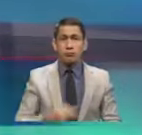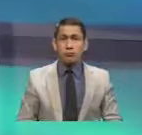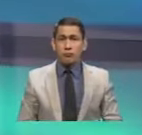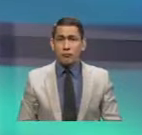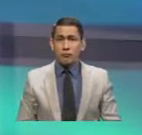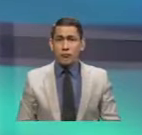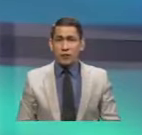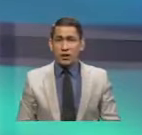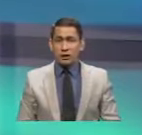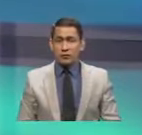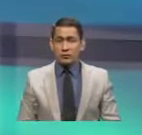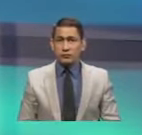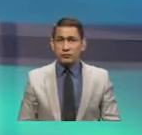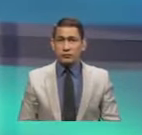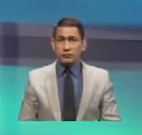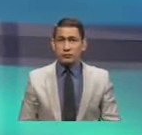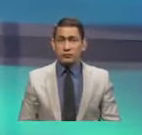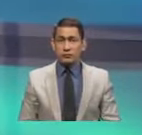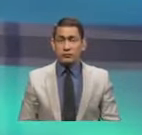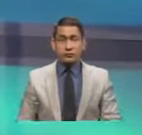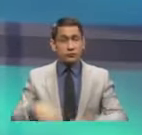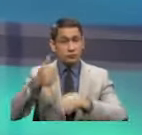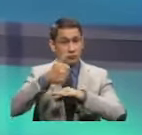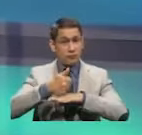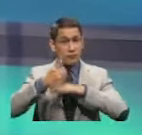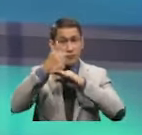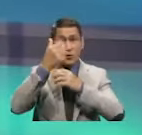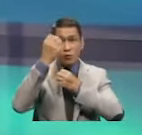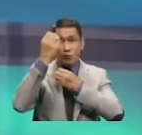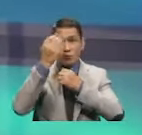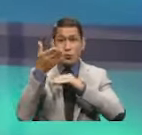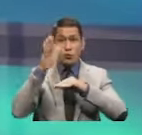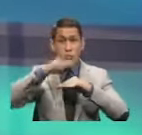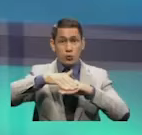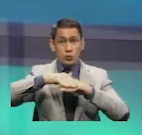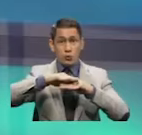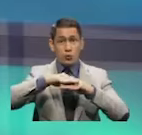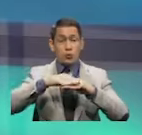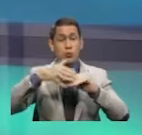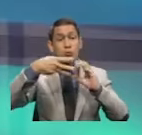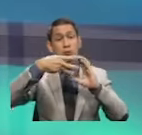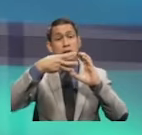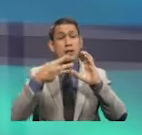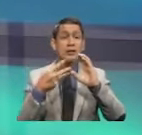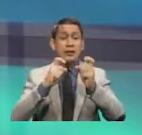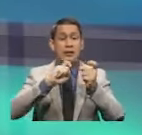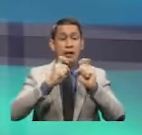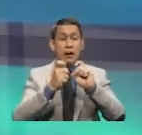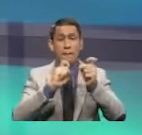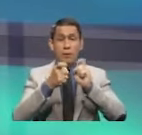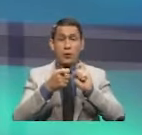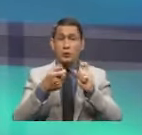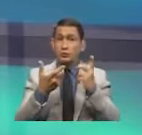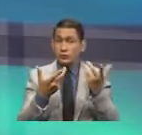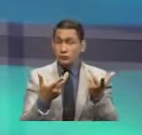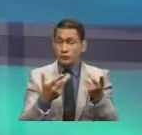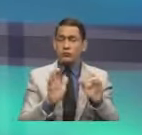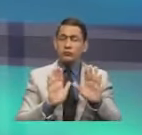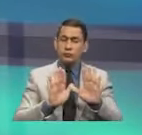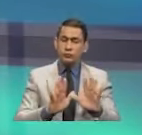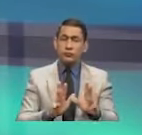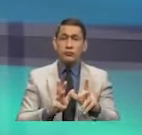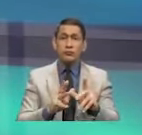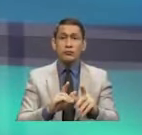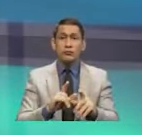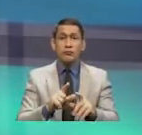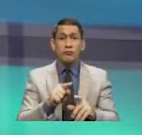También les contamos que la Procuraduría aclaró las dudas sobre la renovación del CNE. En su fallo mencionan que se puede realizar pese